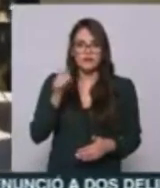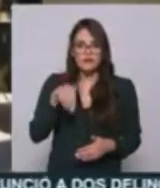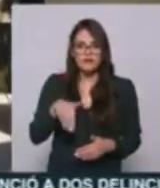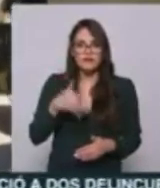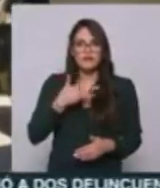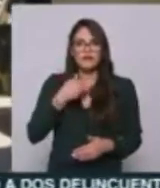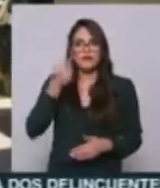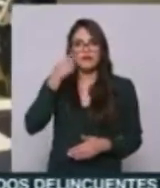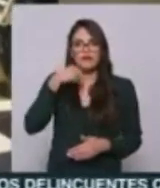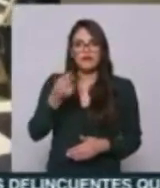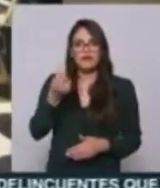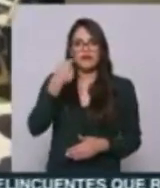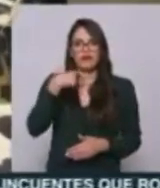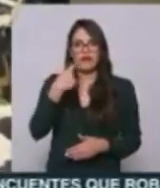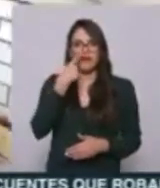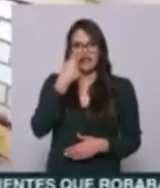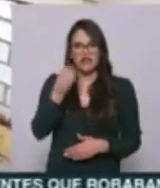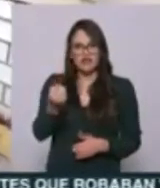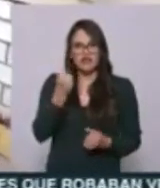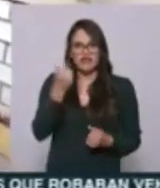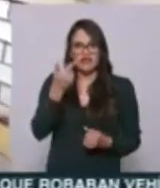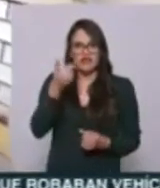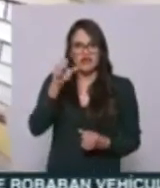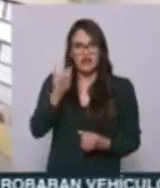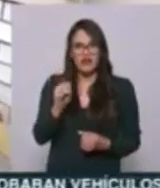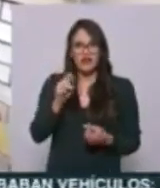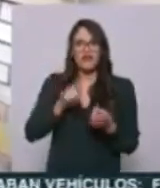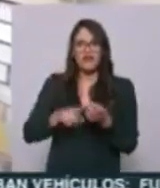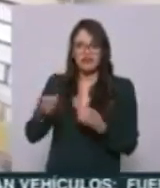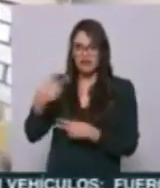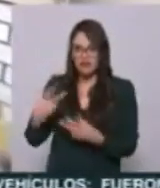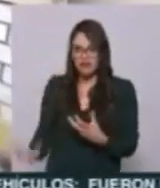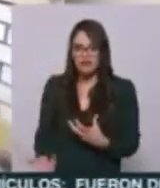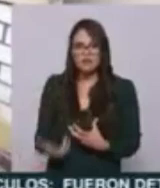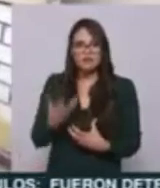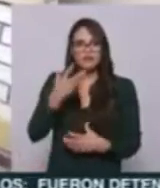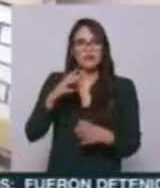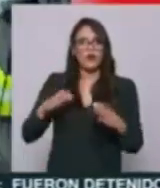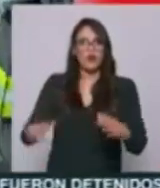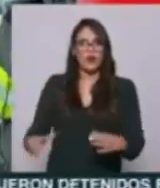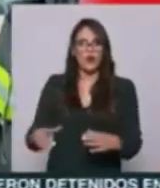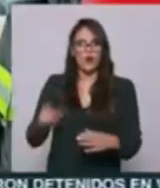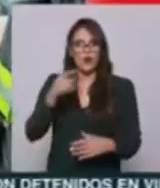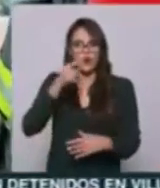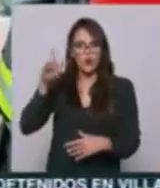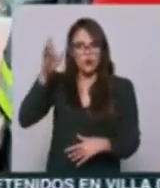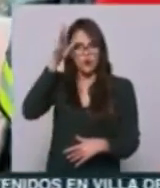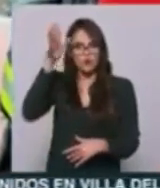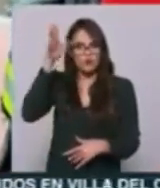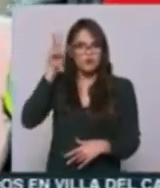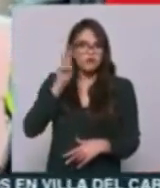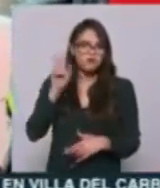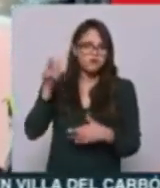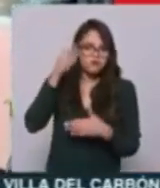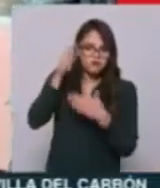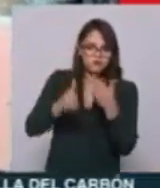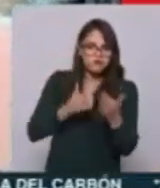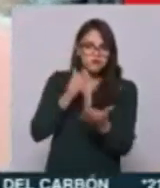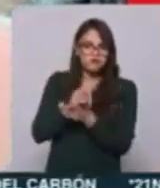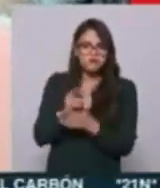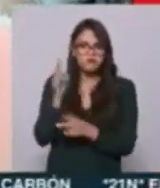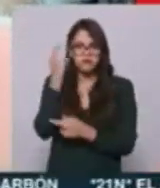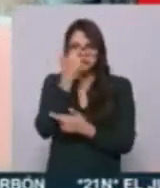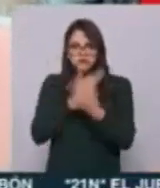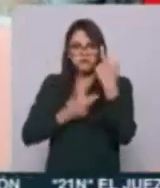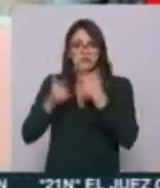resultaron intoxicados por un fuerte olor a gas que provenía de las coladeras. Bomberos y Protección Civil inspeccionaron el lugar y los menores